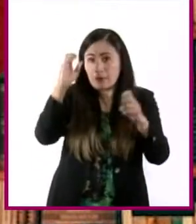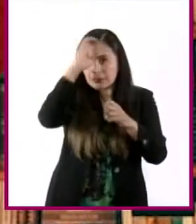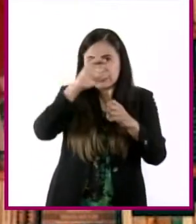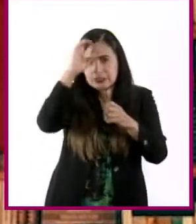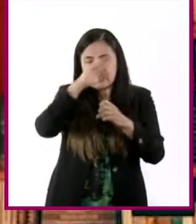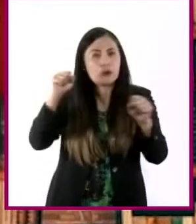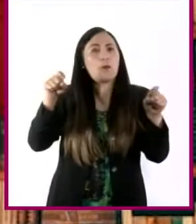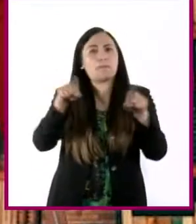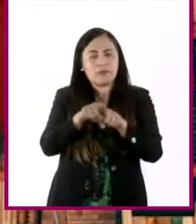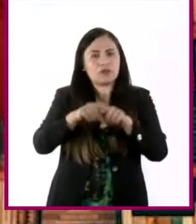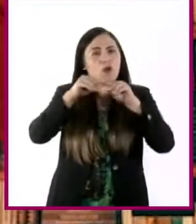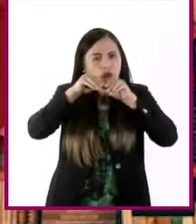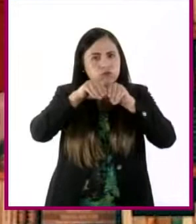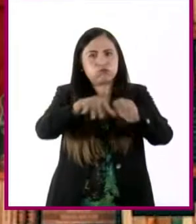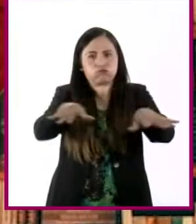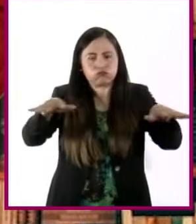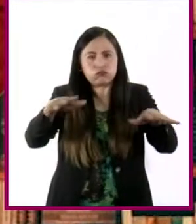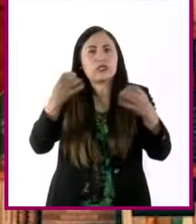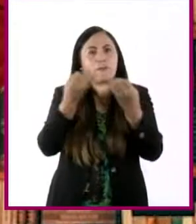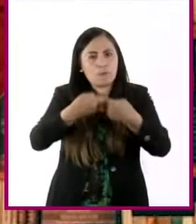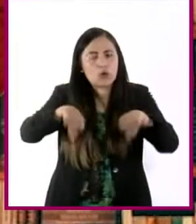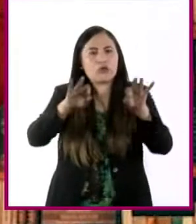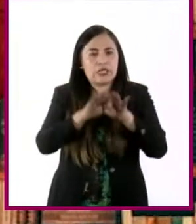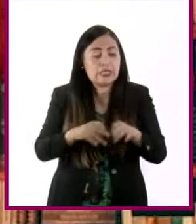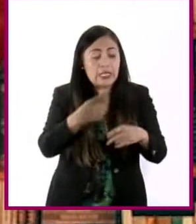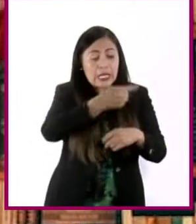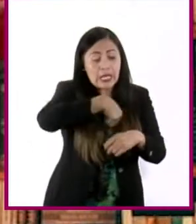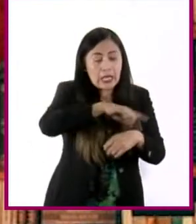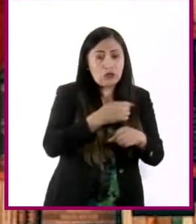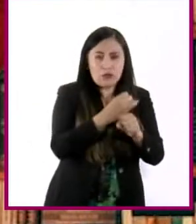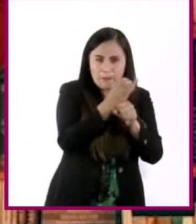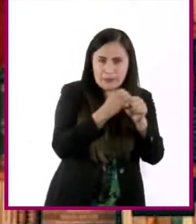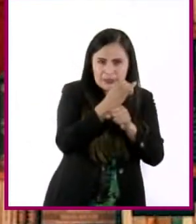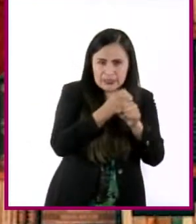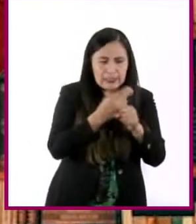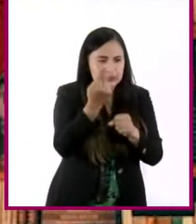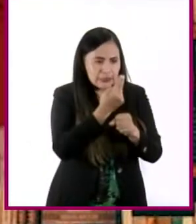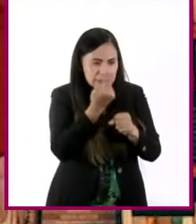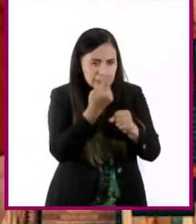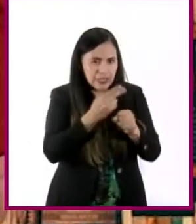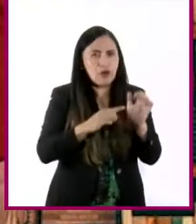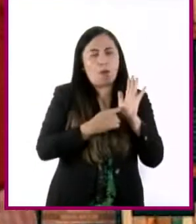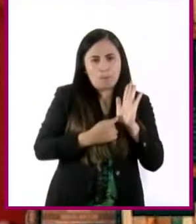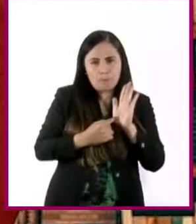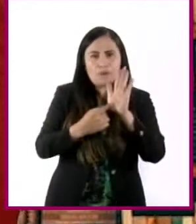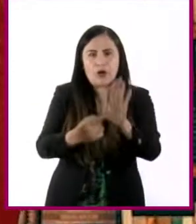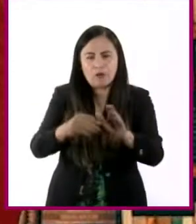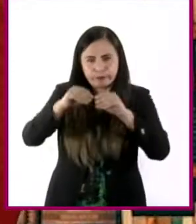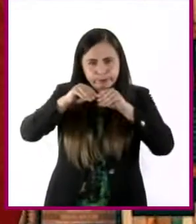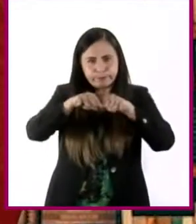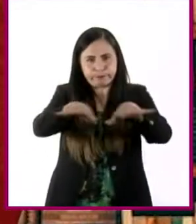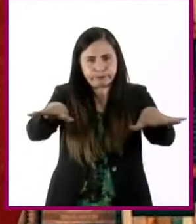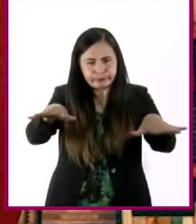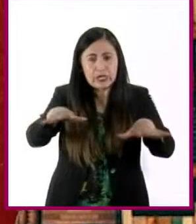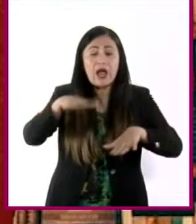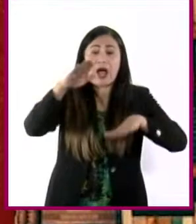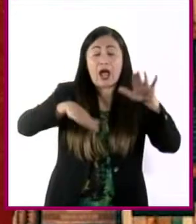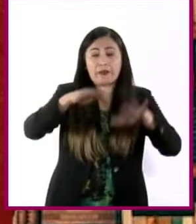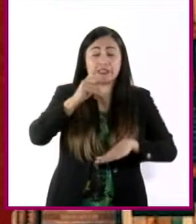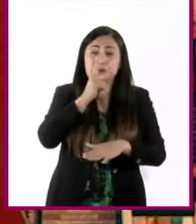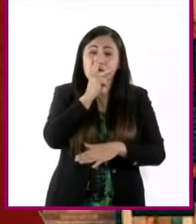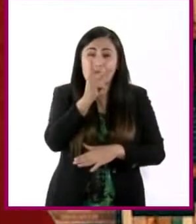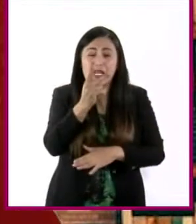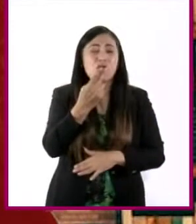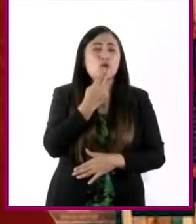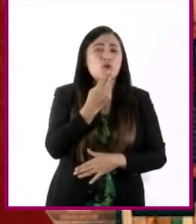divulgación. Es decir, que quienes investiguen sepan expresar lo que están conociendo a la mayoría de la gente, pues muchas veces las palabras que